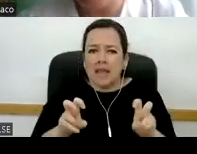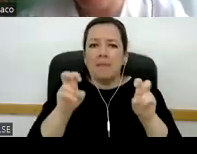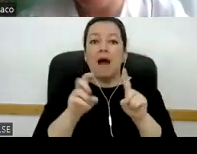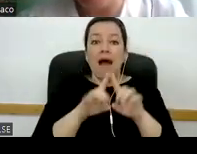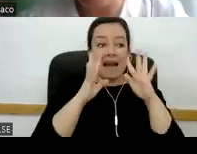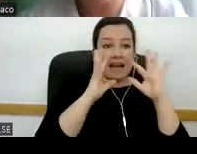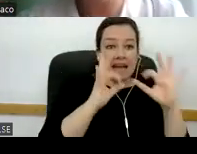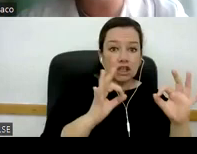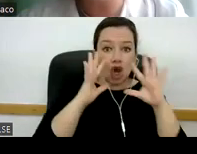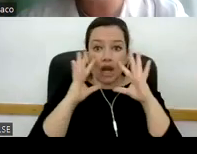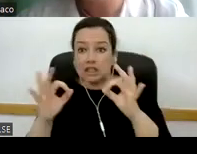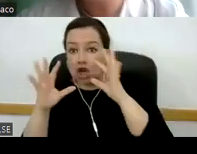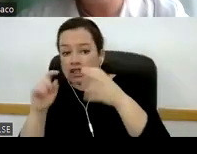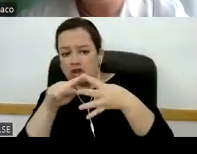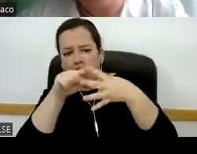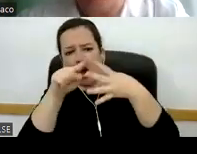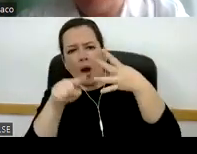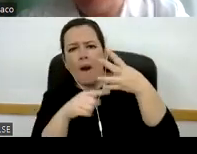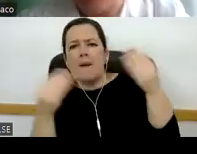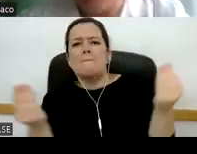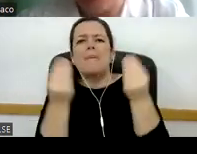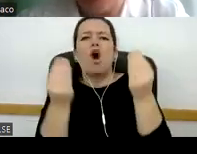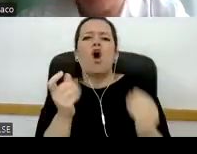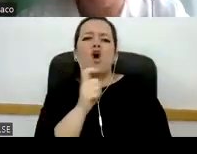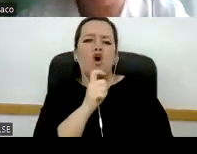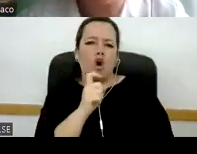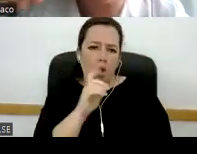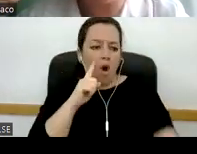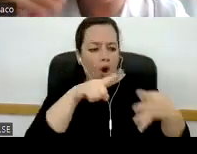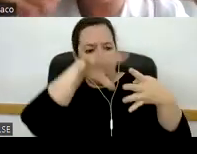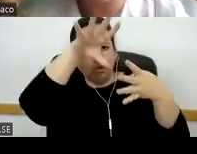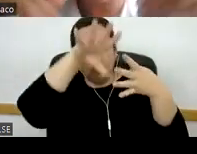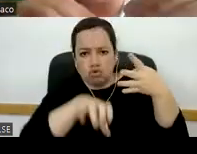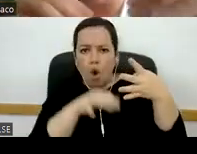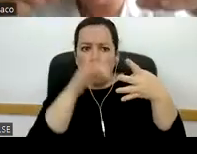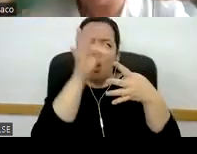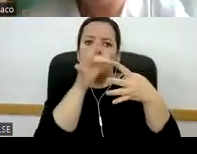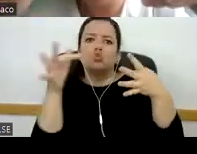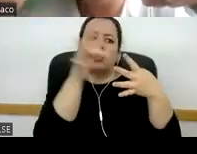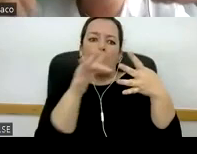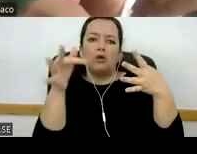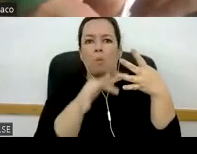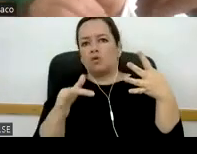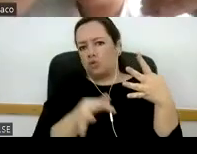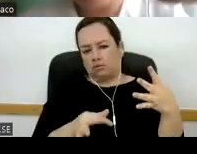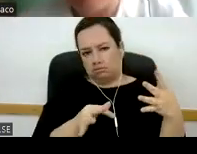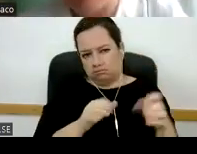de riesgo cardiovascular. Evidentemente, no es sumatorio, porque veréis que la suma de todos los factores pues sale